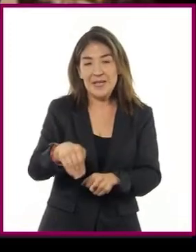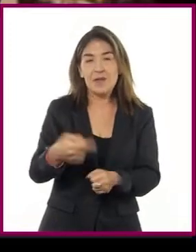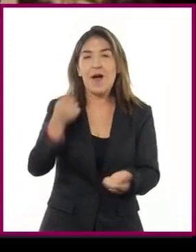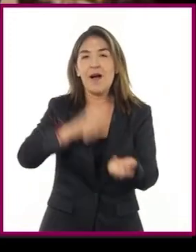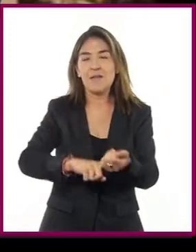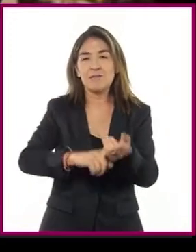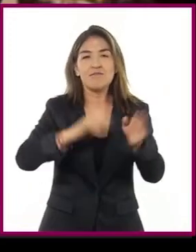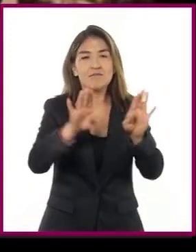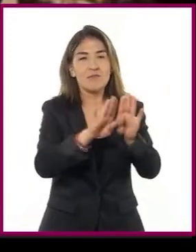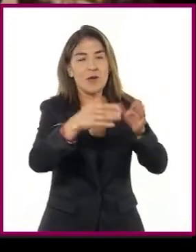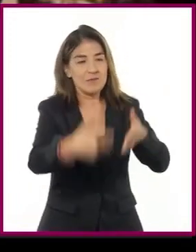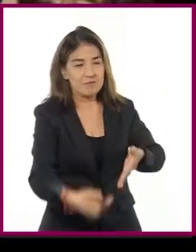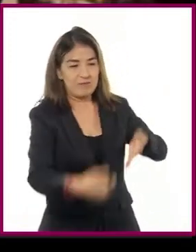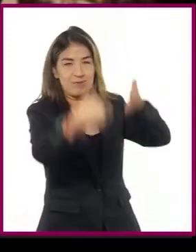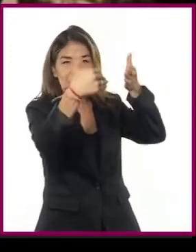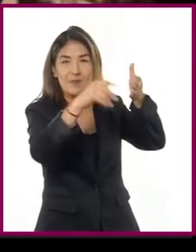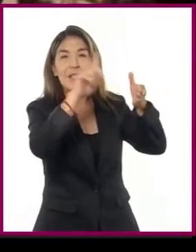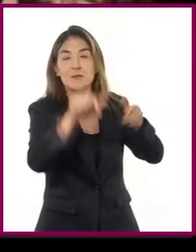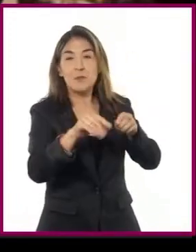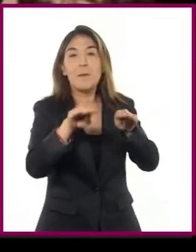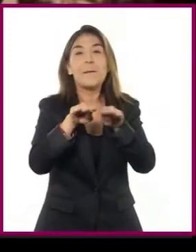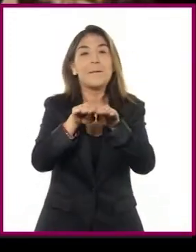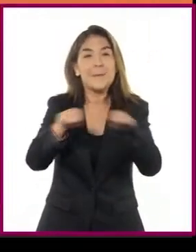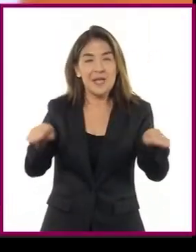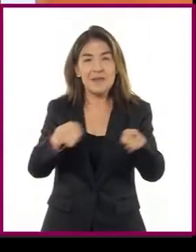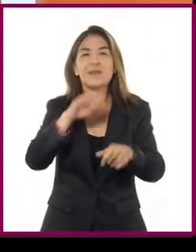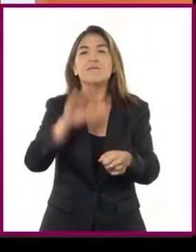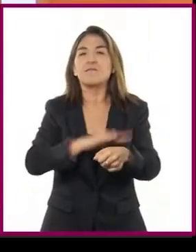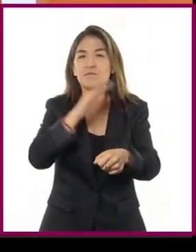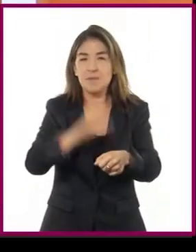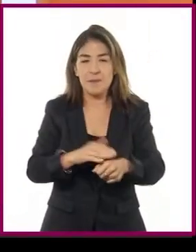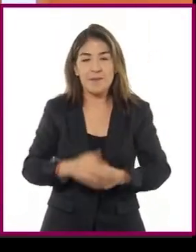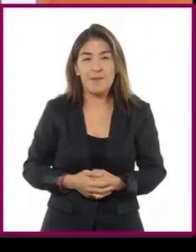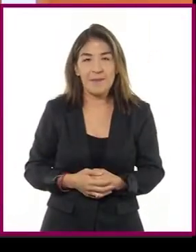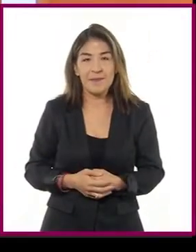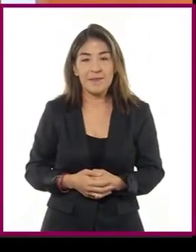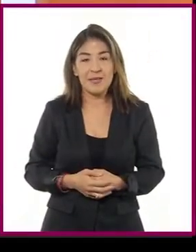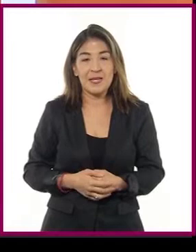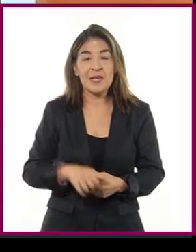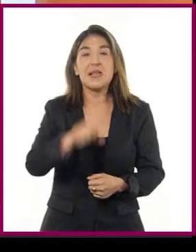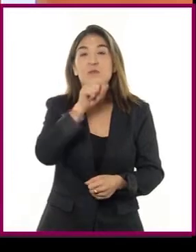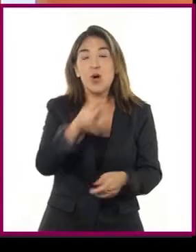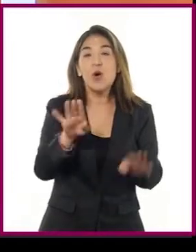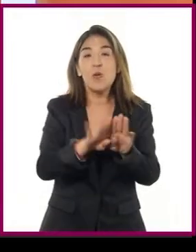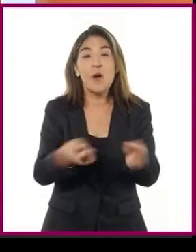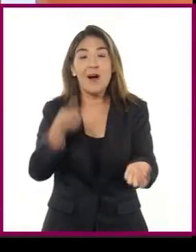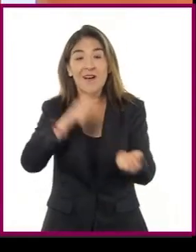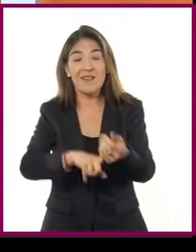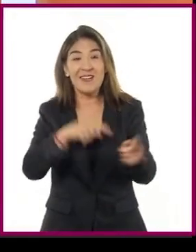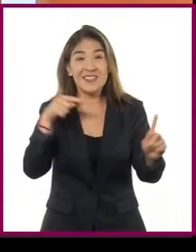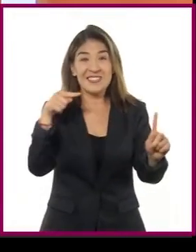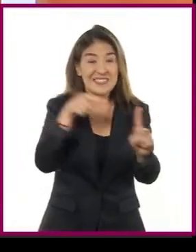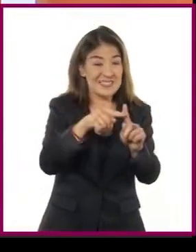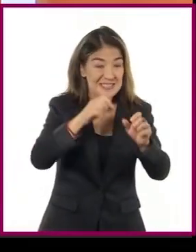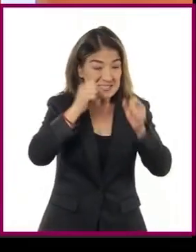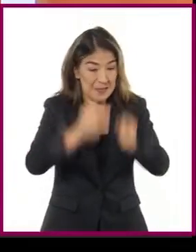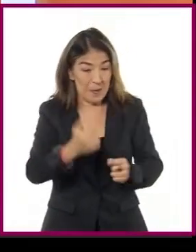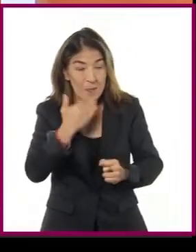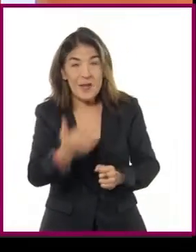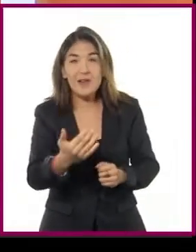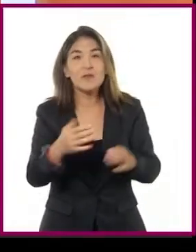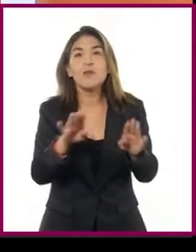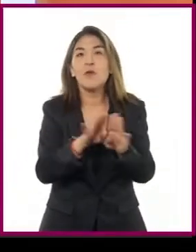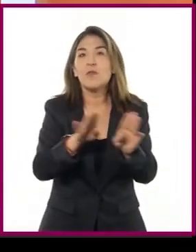de la pared y realizar la medición correspondiente. Sin embargo, medir directamente no es algo que se pueda hacer siempre en todos